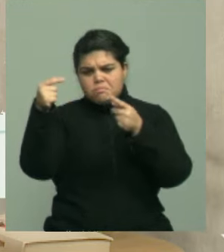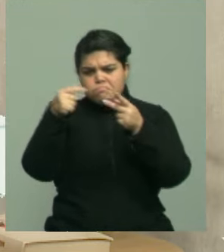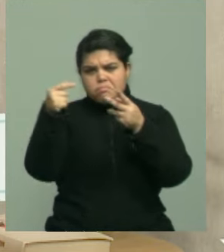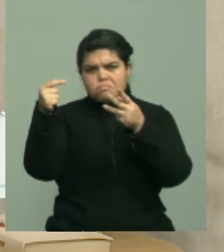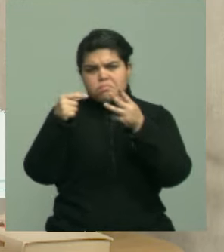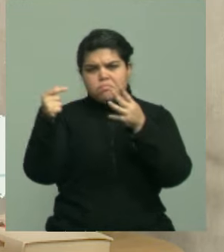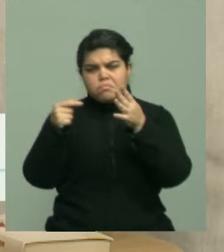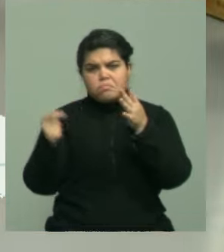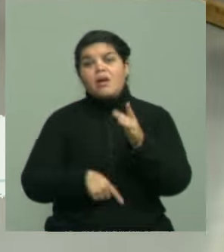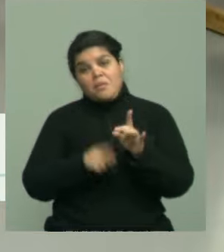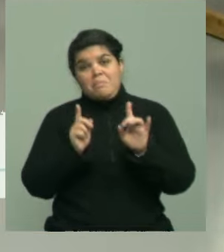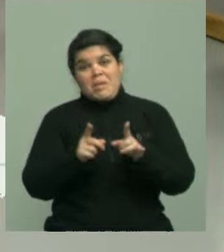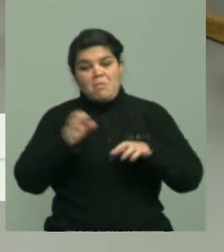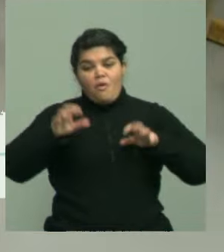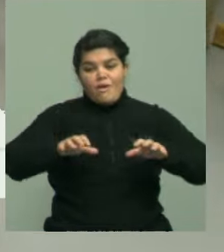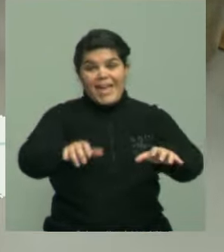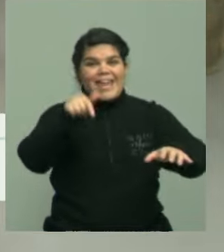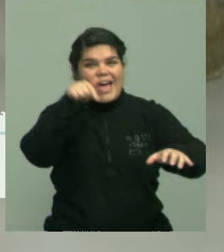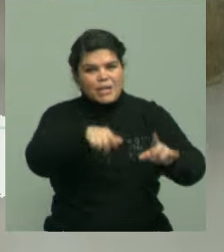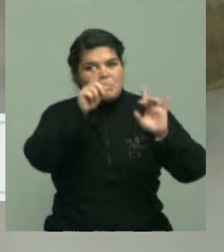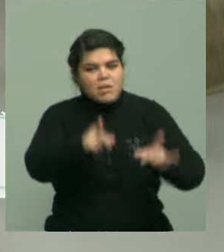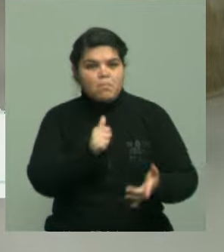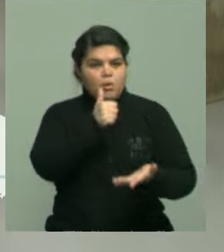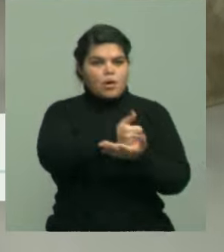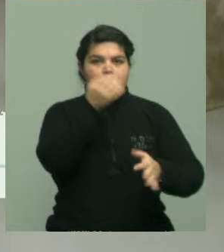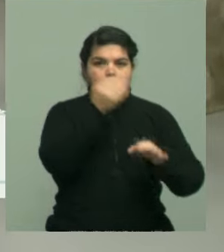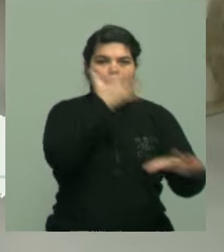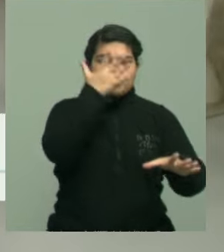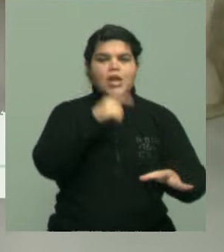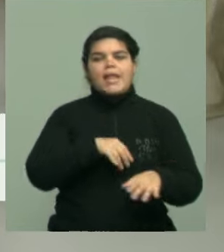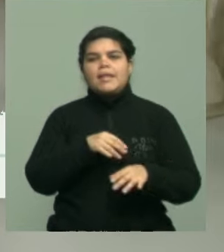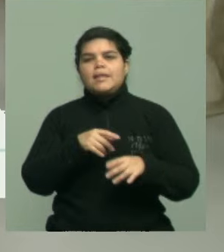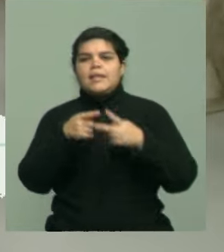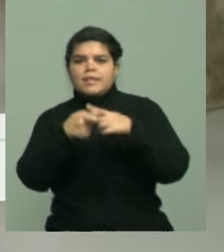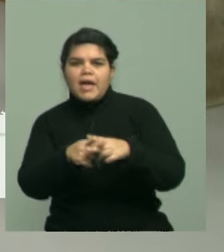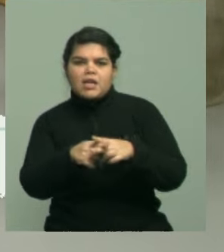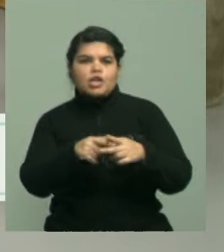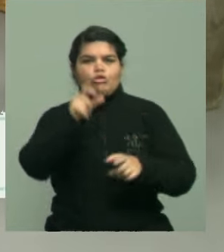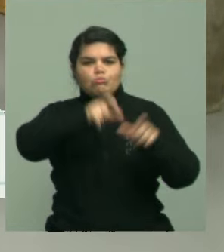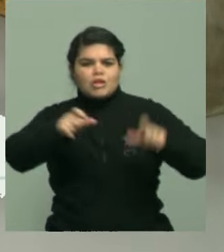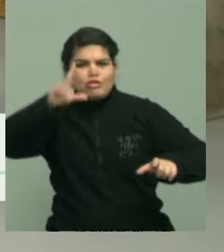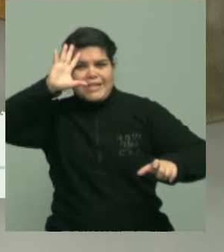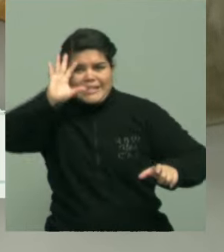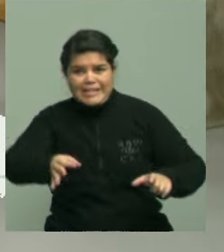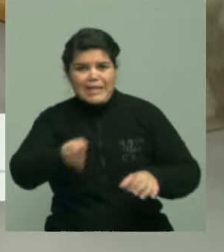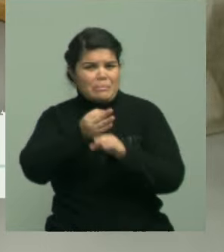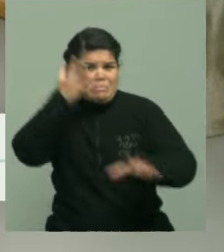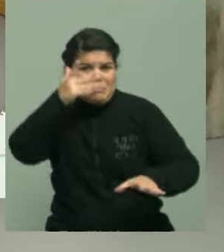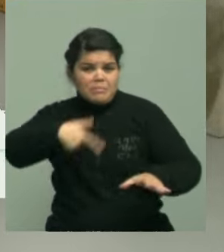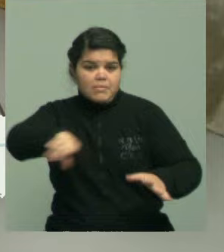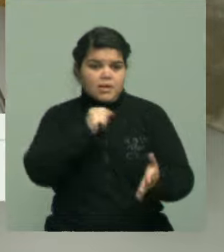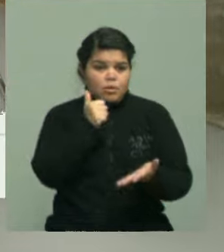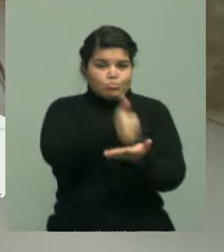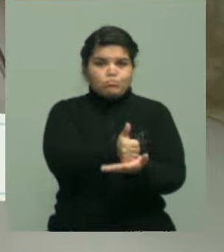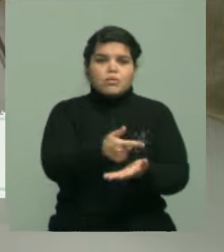va a estar expuesto técnica y profesionalmente en la Expo. Con médicos que van a estar asesorando sobre este tema. Muy bien,